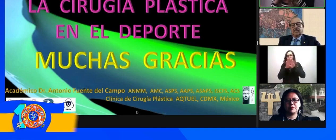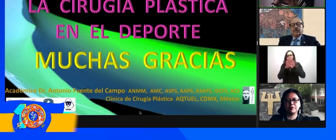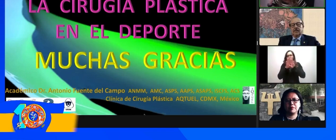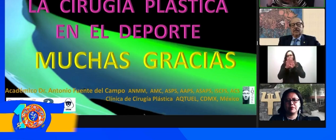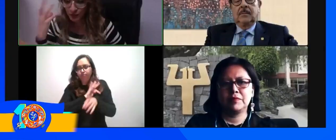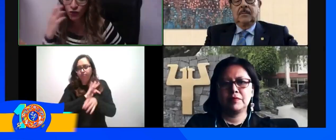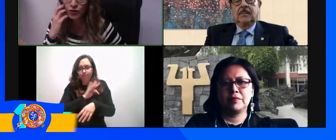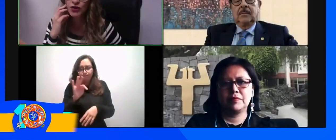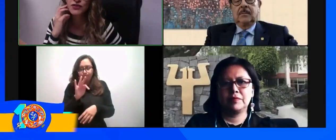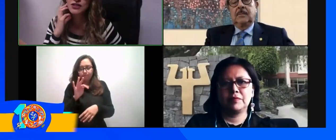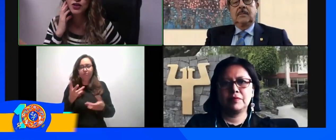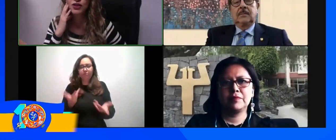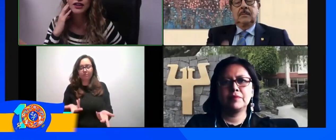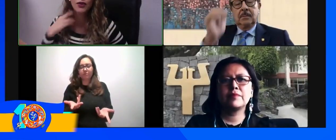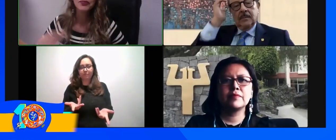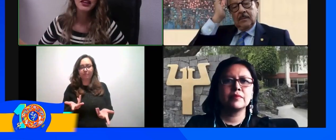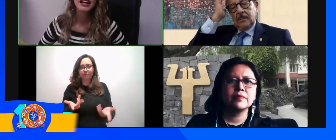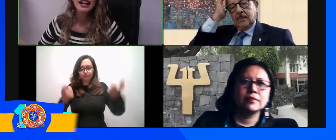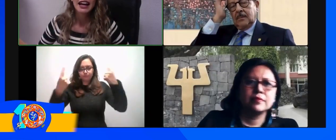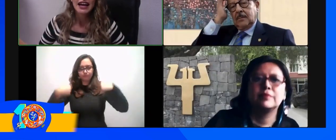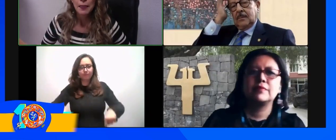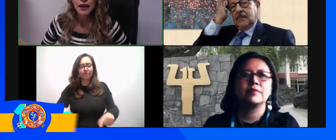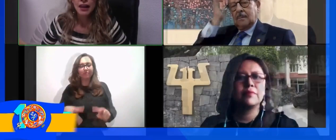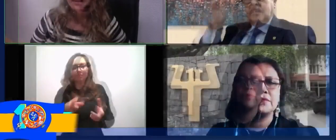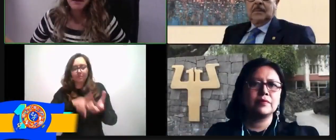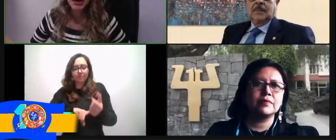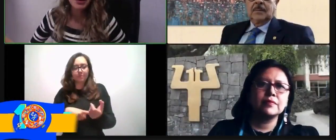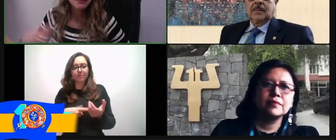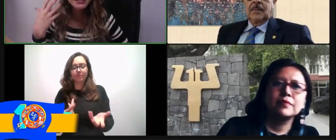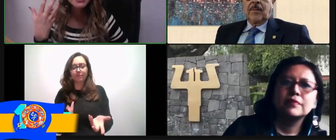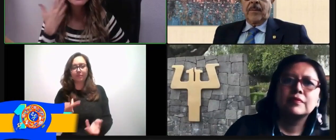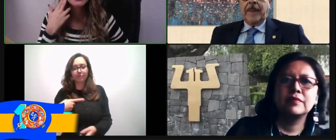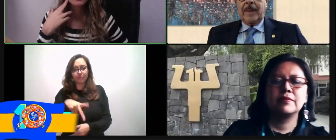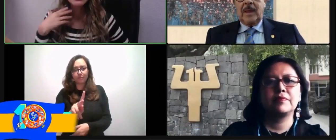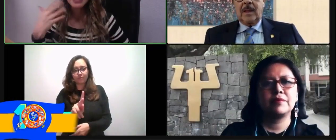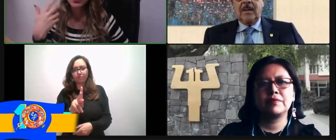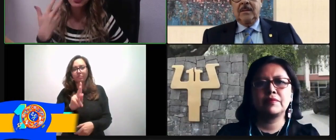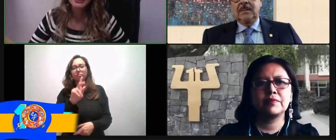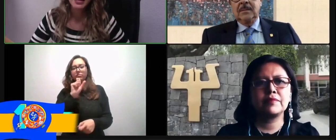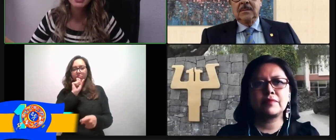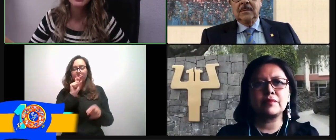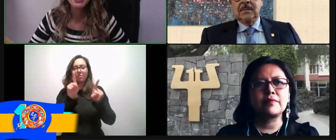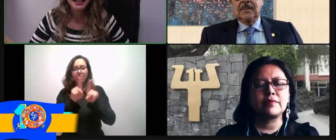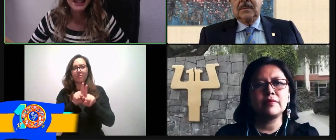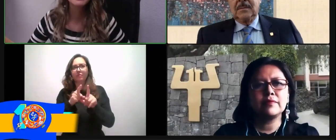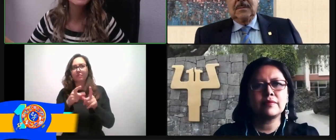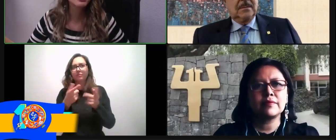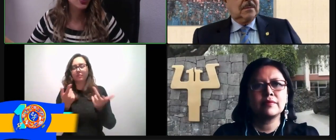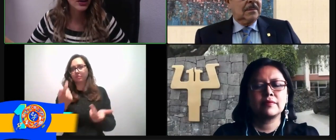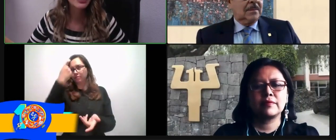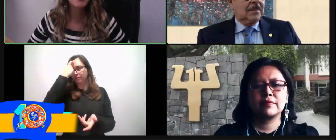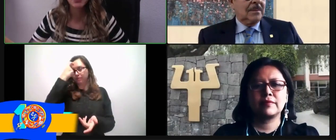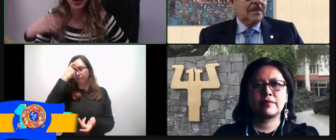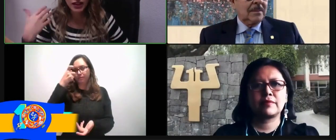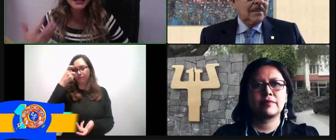muy fisiológico? Pero también se necesita una salud mental, psiquiátrica y psicológica para poder